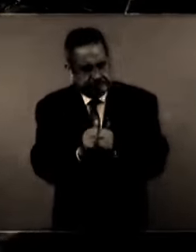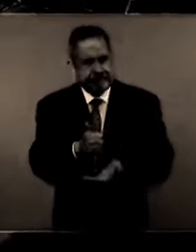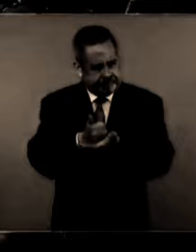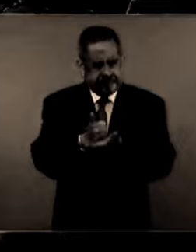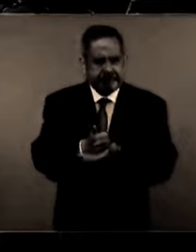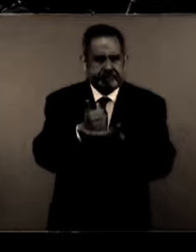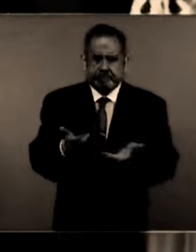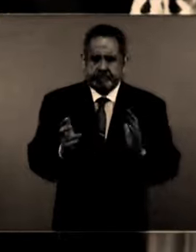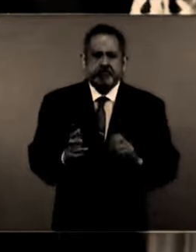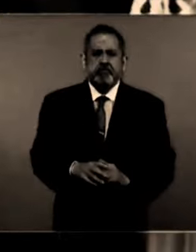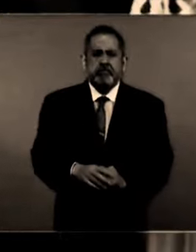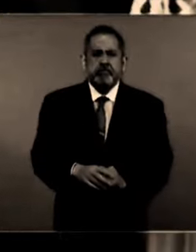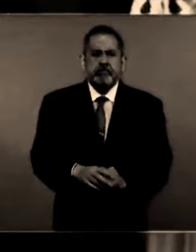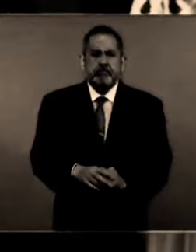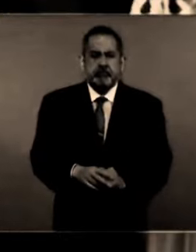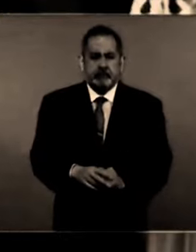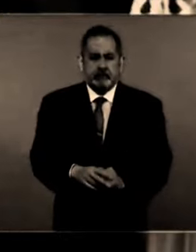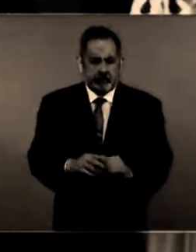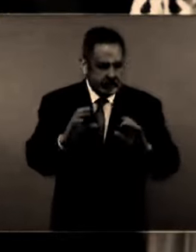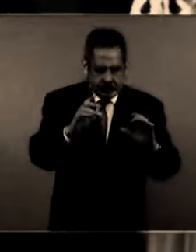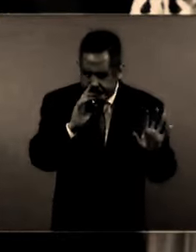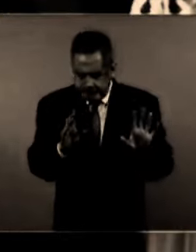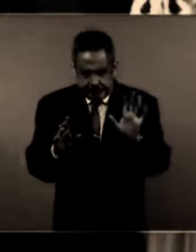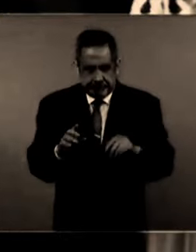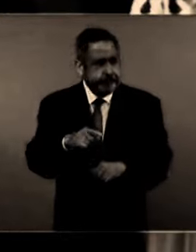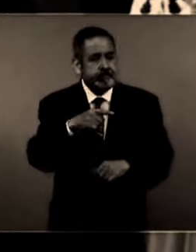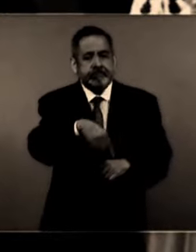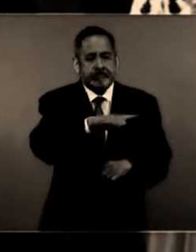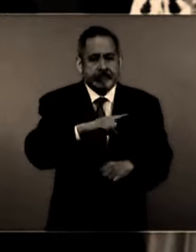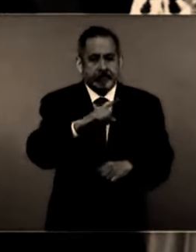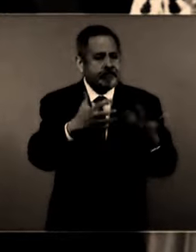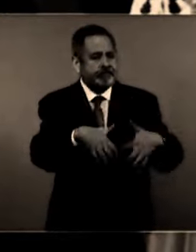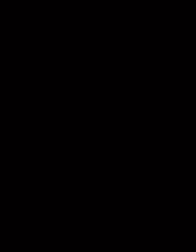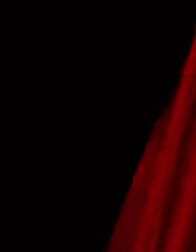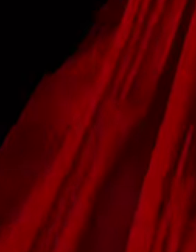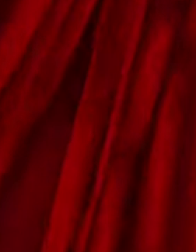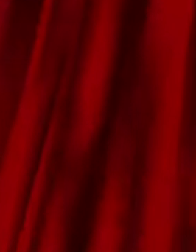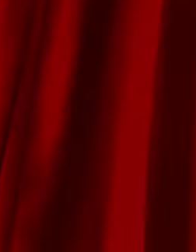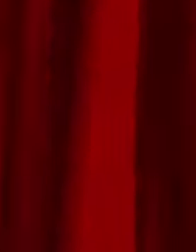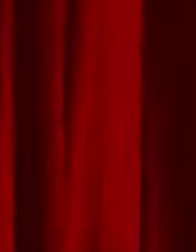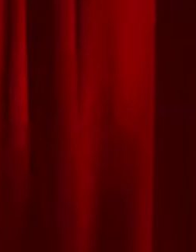ayuden, cuidando que no se paren sus plantas